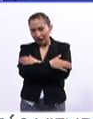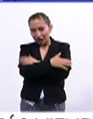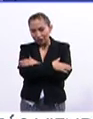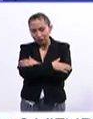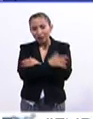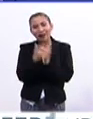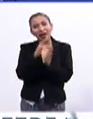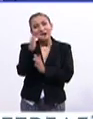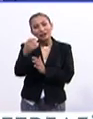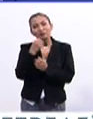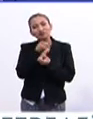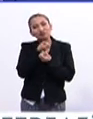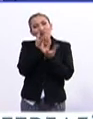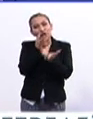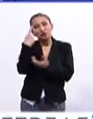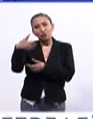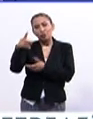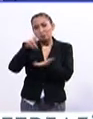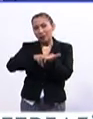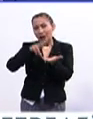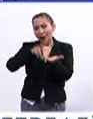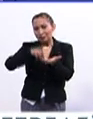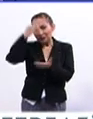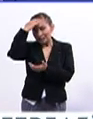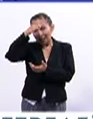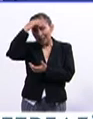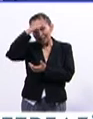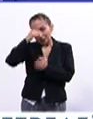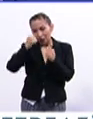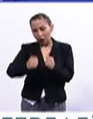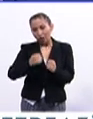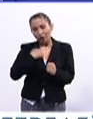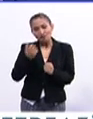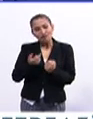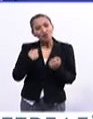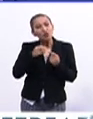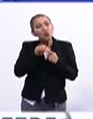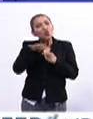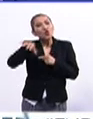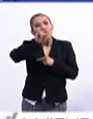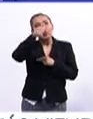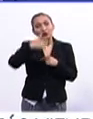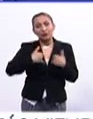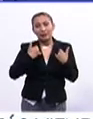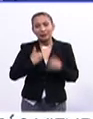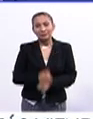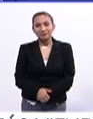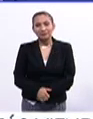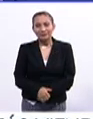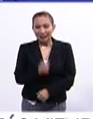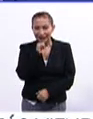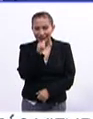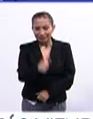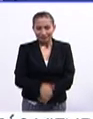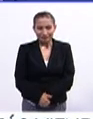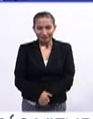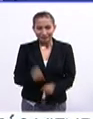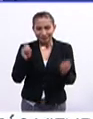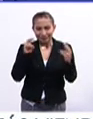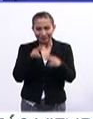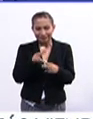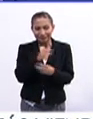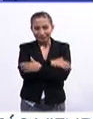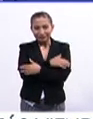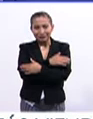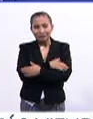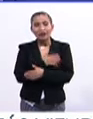bueno, gracias por habernos compartido esta valiosísima experiencia que seguro está inspirando a muchos otros jóvenes. De nada. Hasta luego. Un